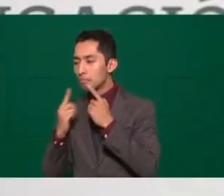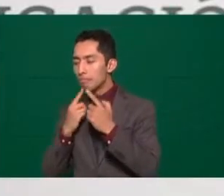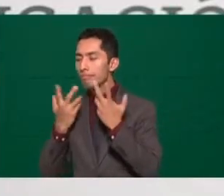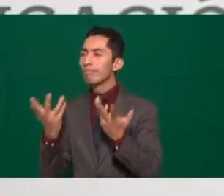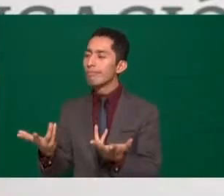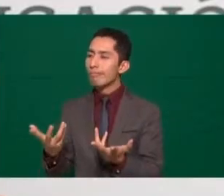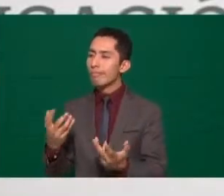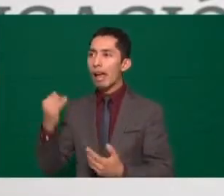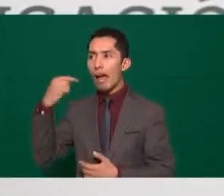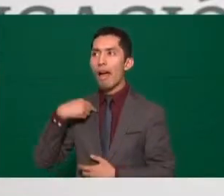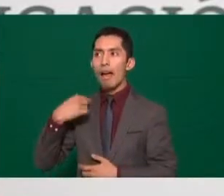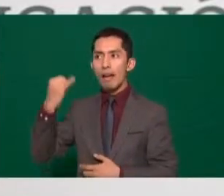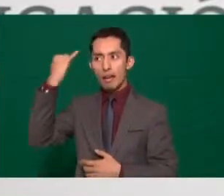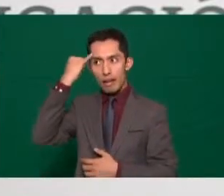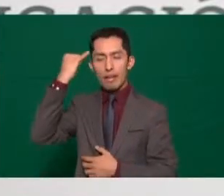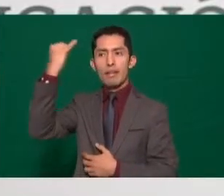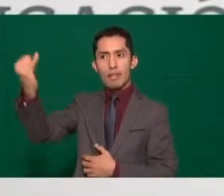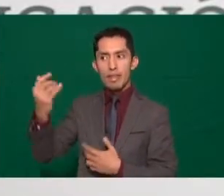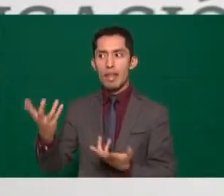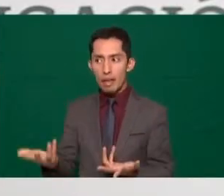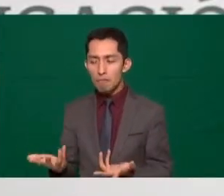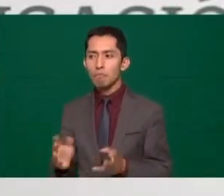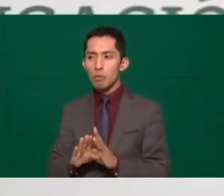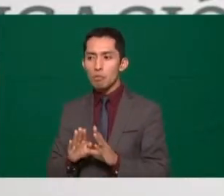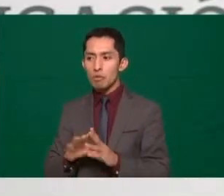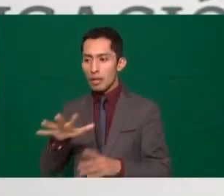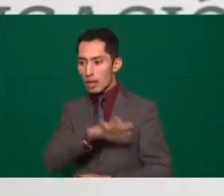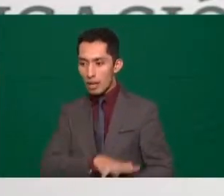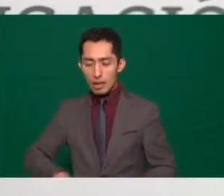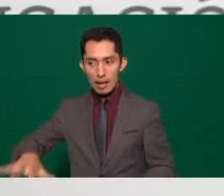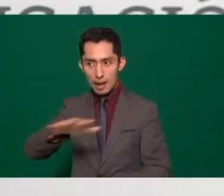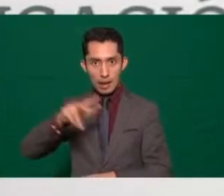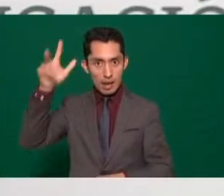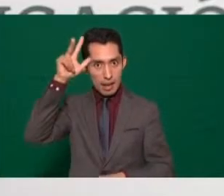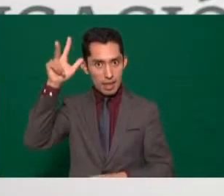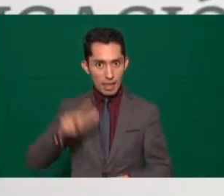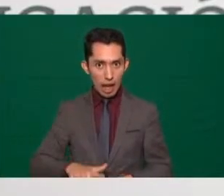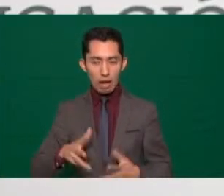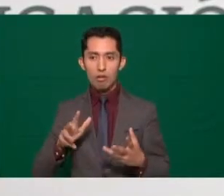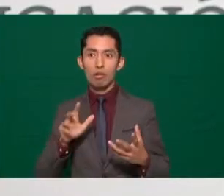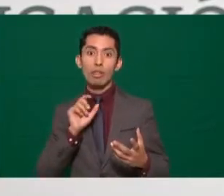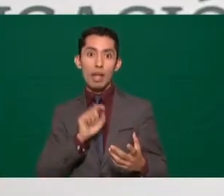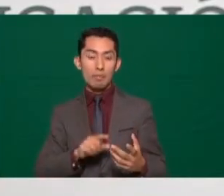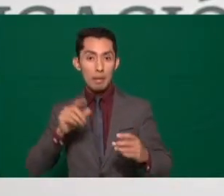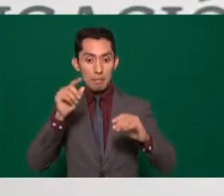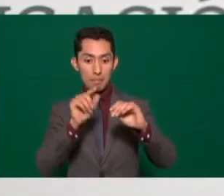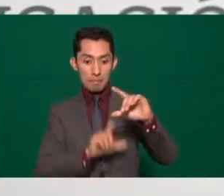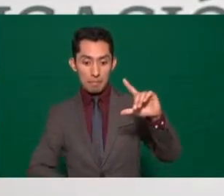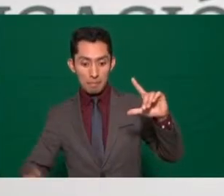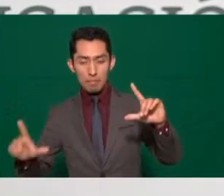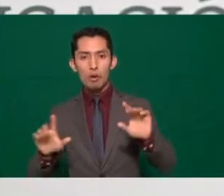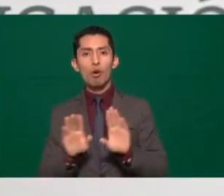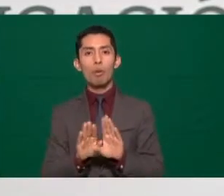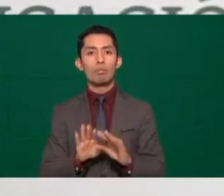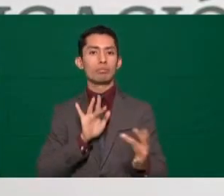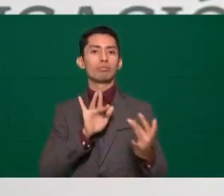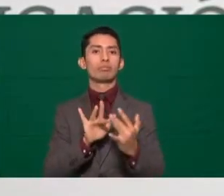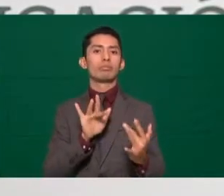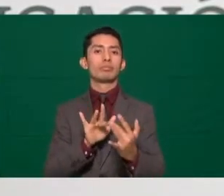conectar a todo el territorio de Hidalgo y todo el territorio del país con internet.